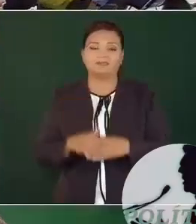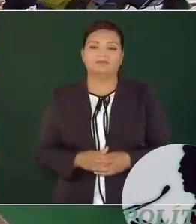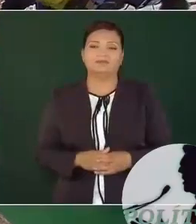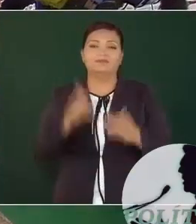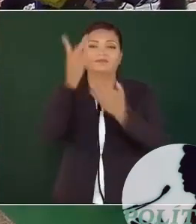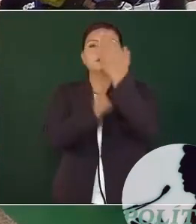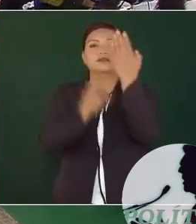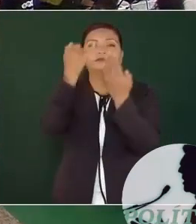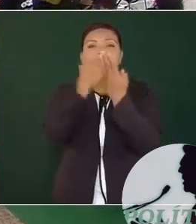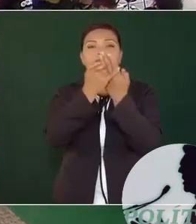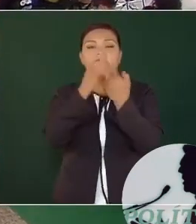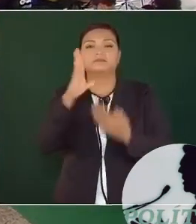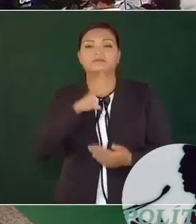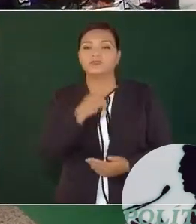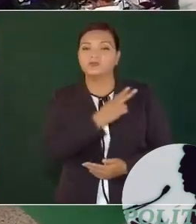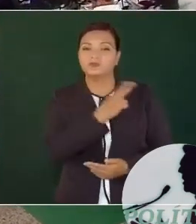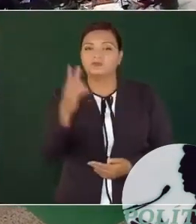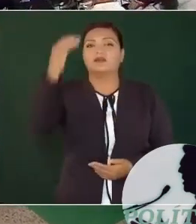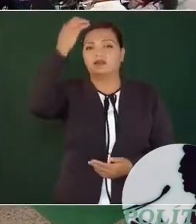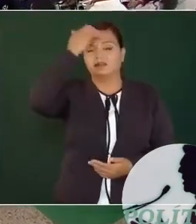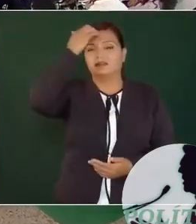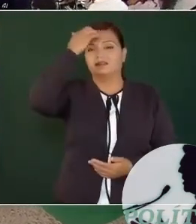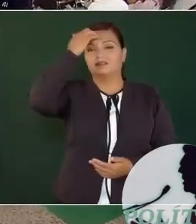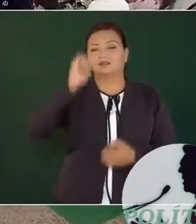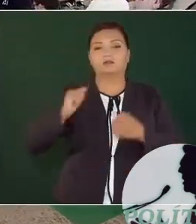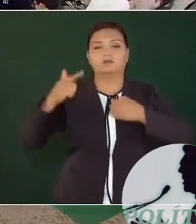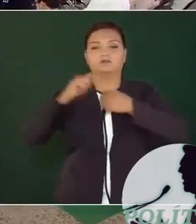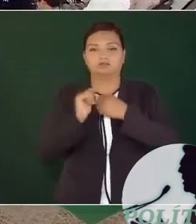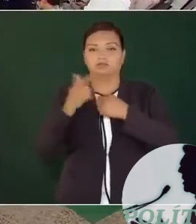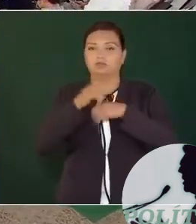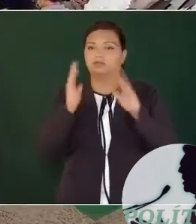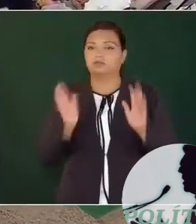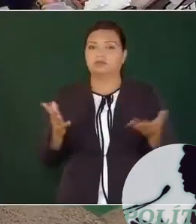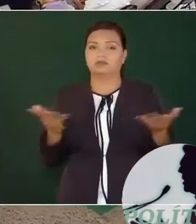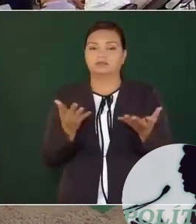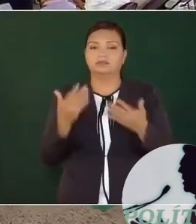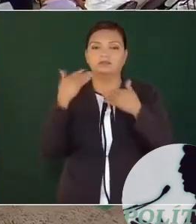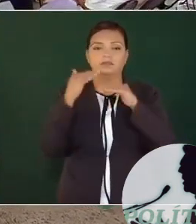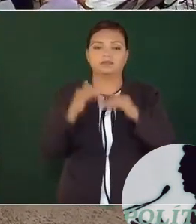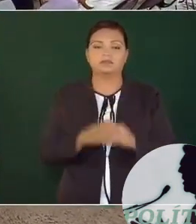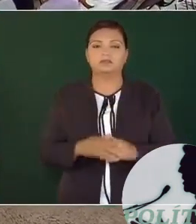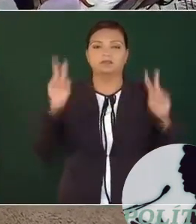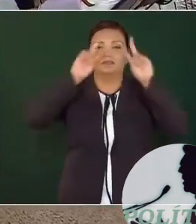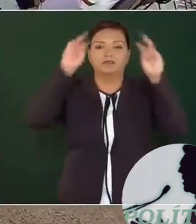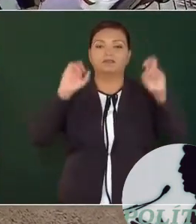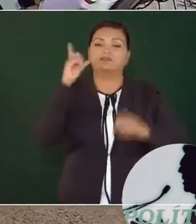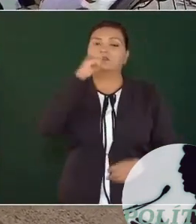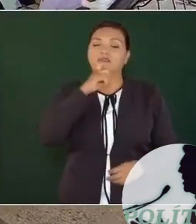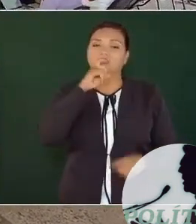los proyectos estratégicos que usted conoce, algunos ya en marcha relativos a los temas de